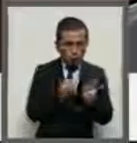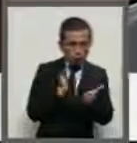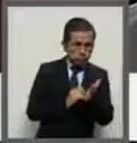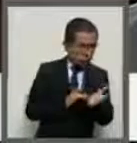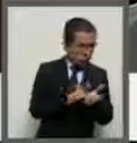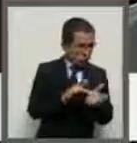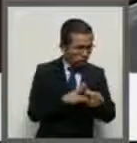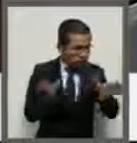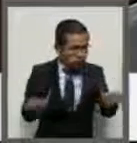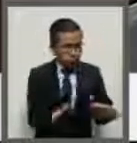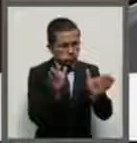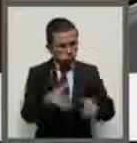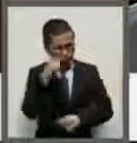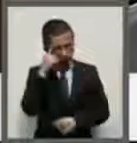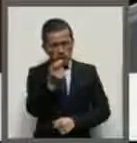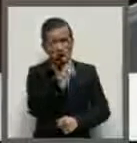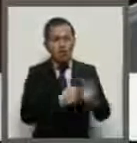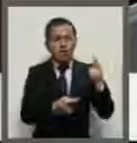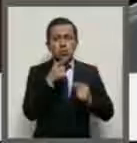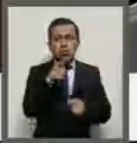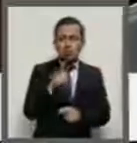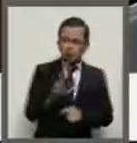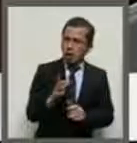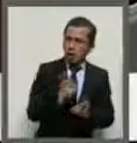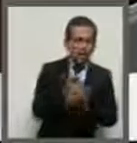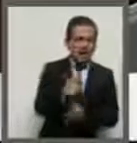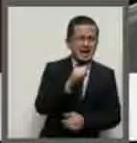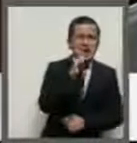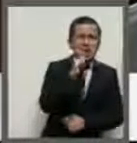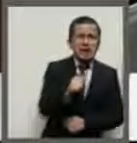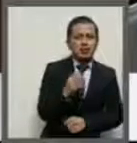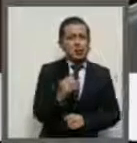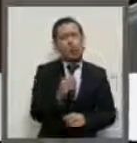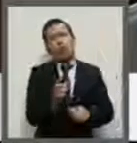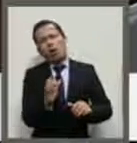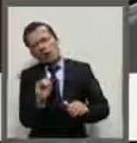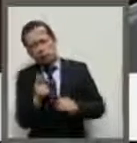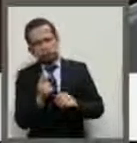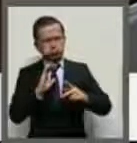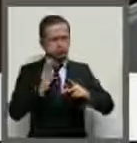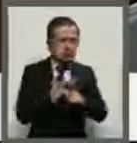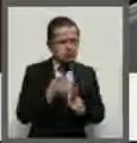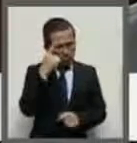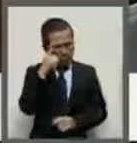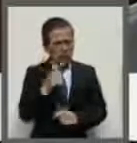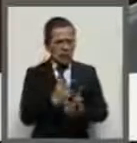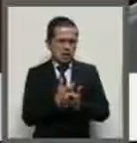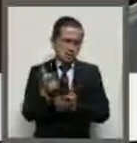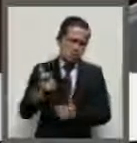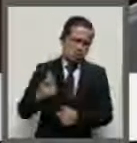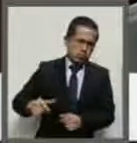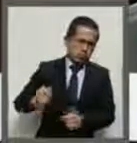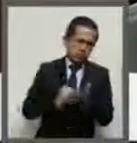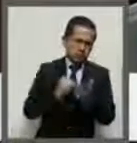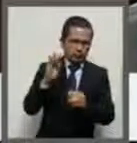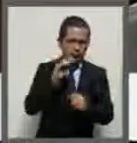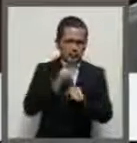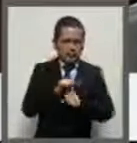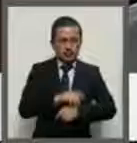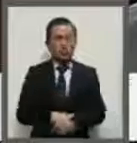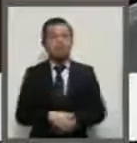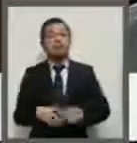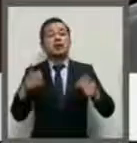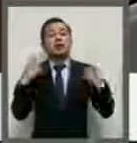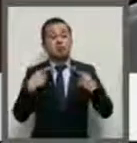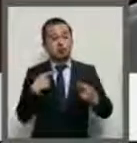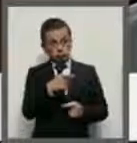que contienen exenciones totales o parciales de personas al pago de contribuciones federales, las personas físicas que habiten